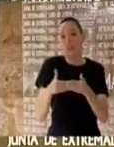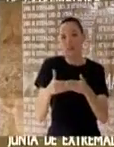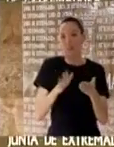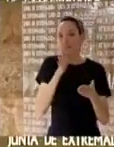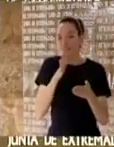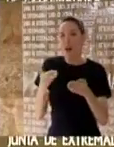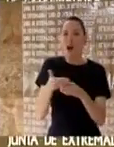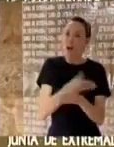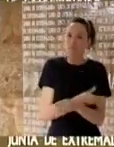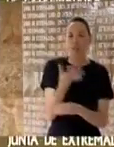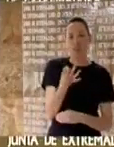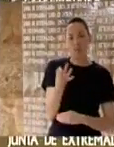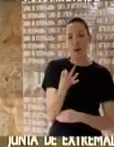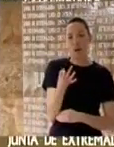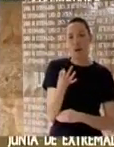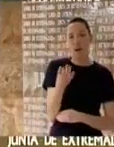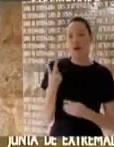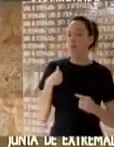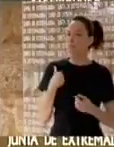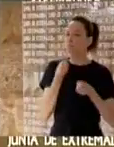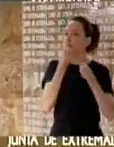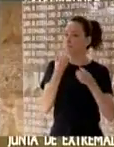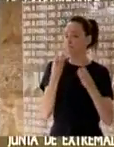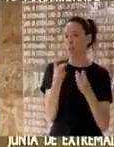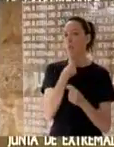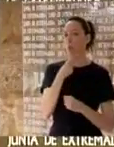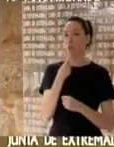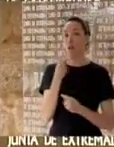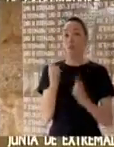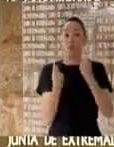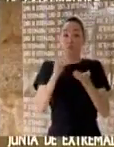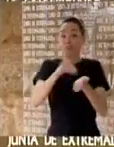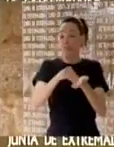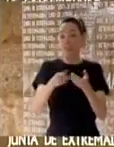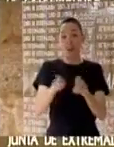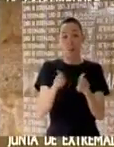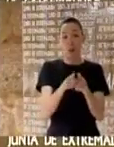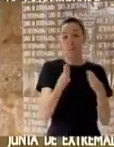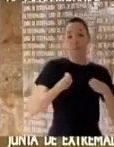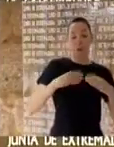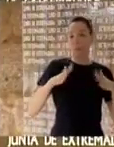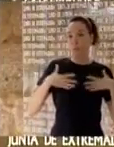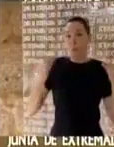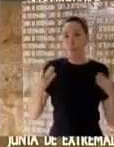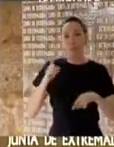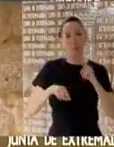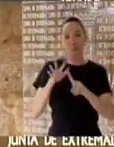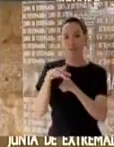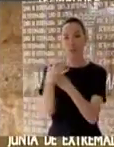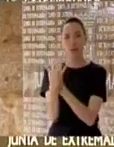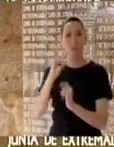esta pedagogía. En muchas ocasiones las cosas en política como en la vida se dan por hecho.